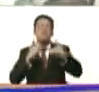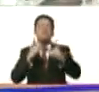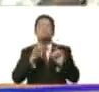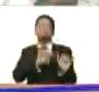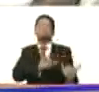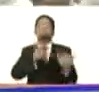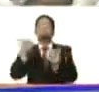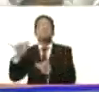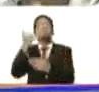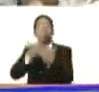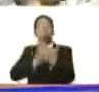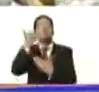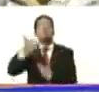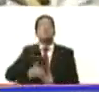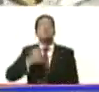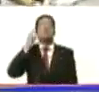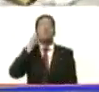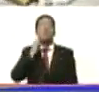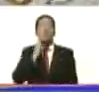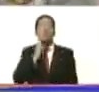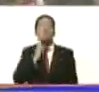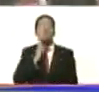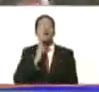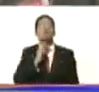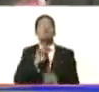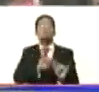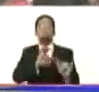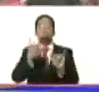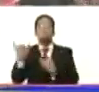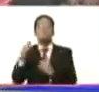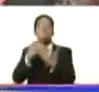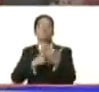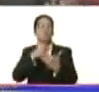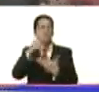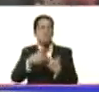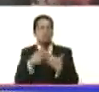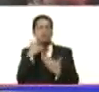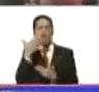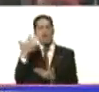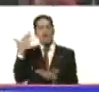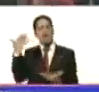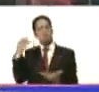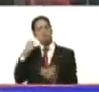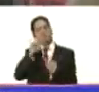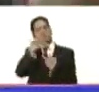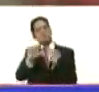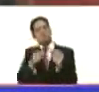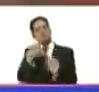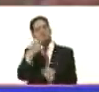de Bolívar y de los gigantes de esta patria en 2 siglos de lucha.